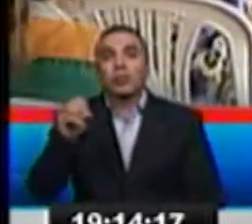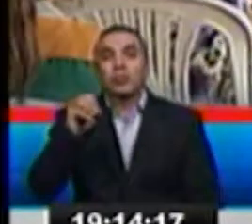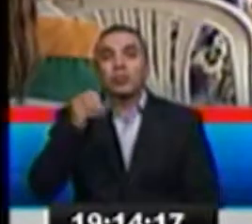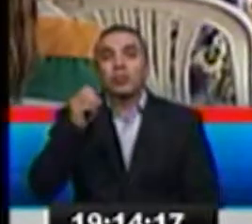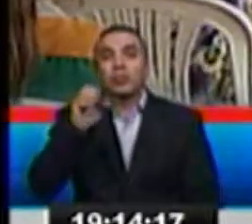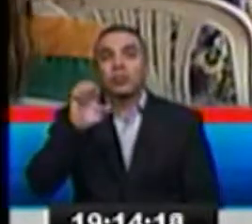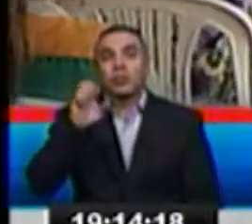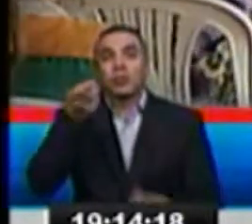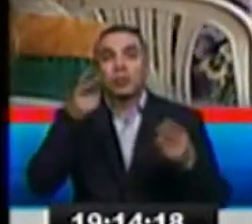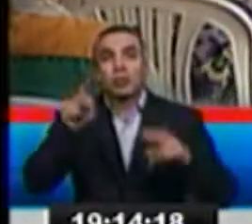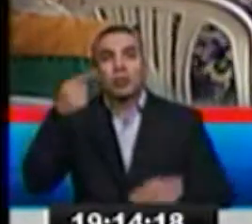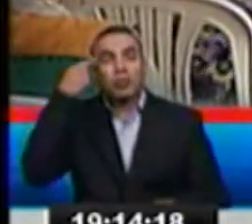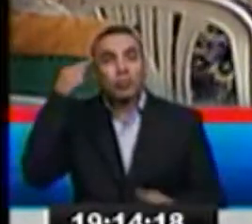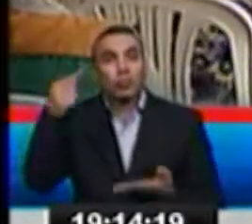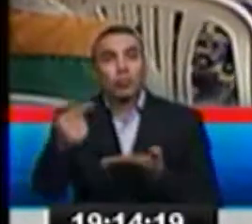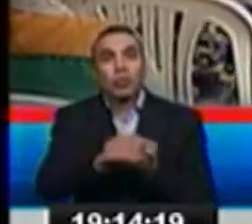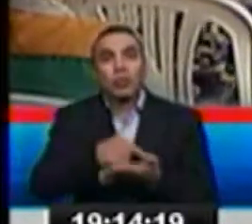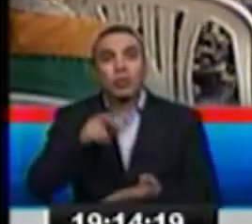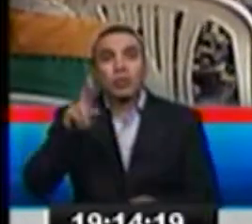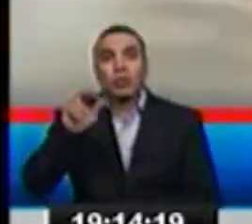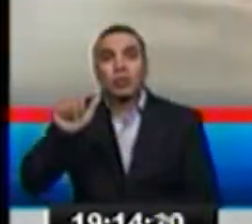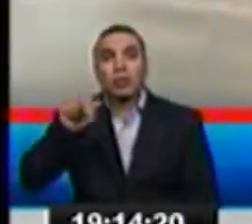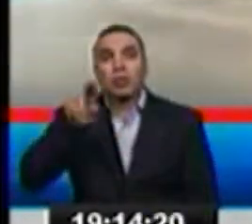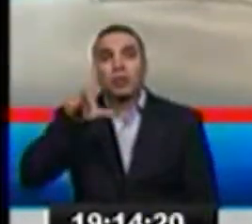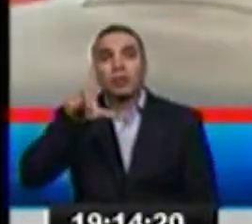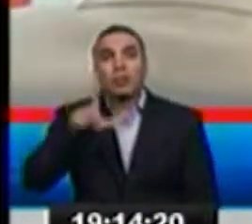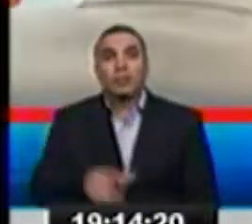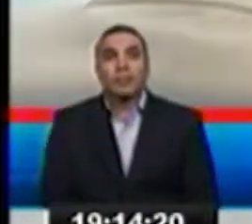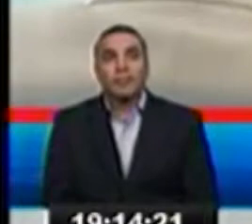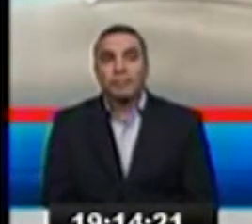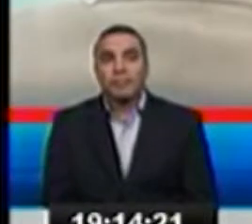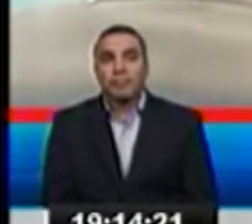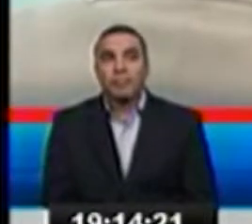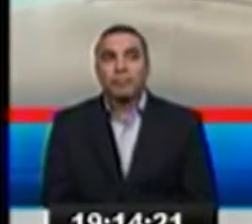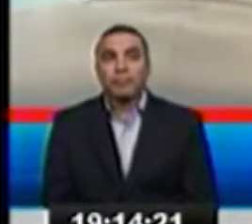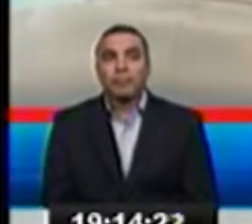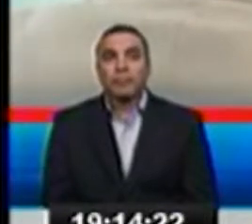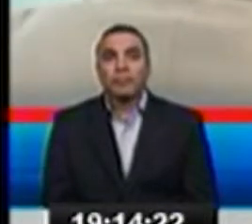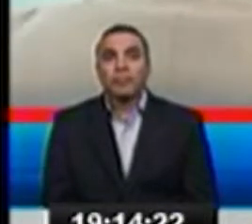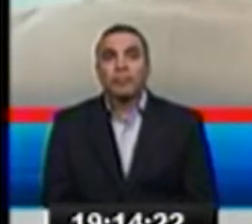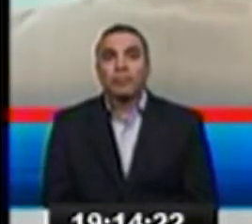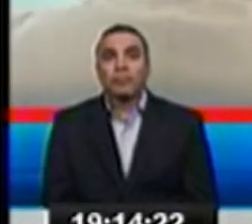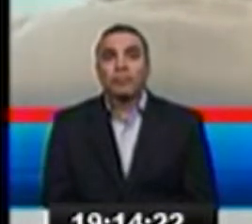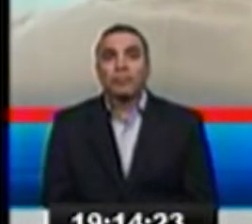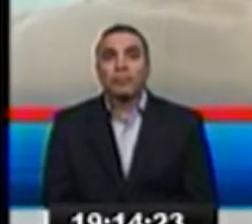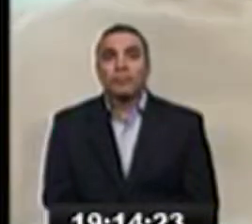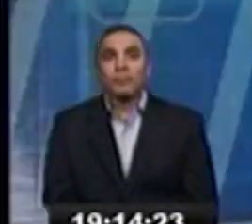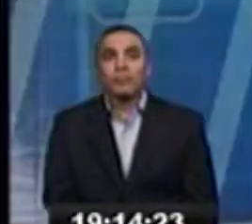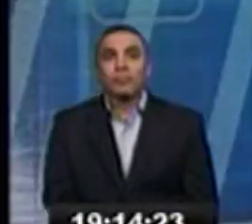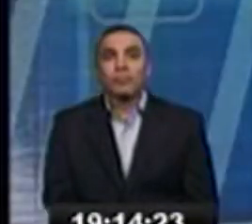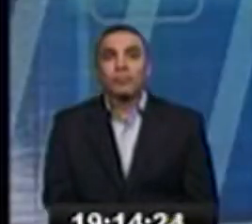del gobernador del Guayas, Raúl Ledesma. José Luis Calderón, TC Televisión.